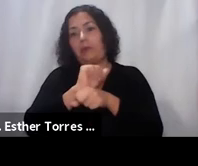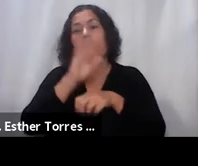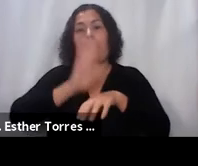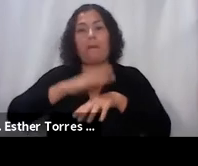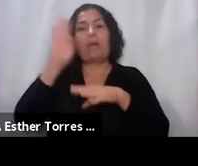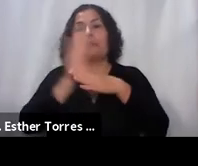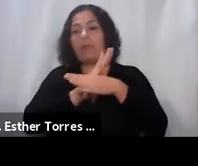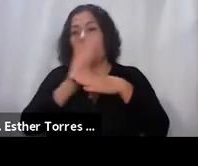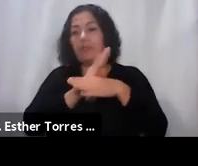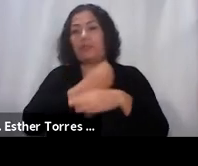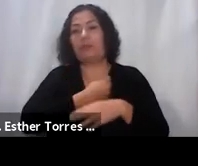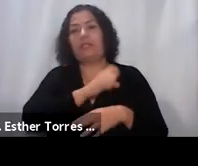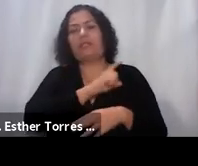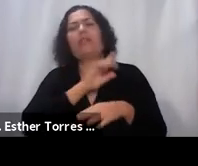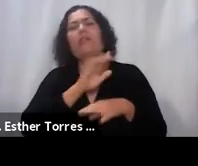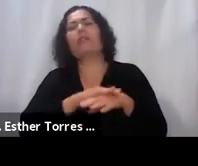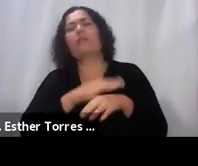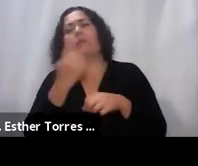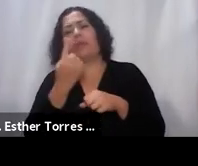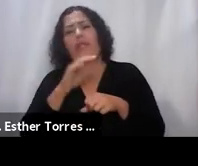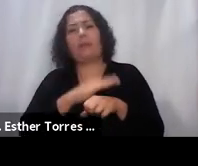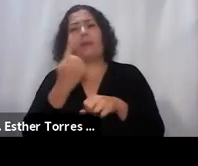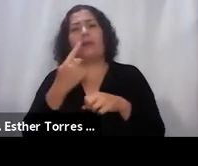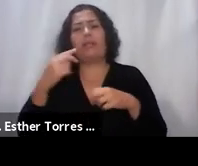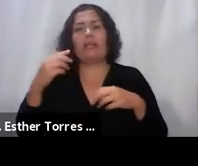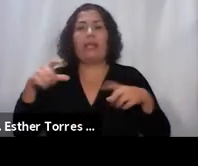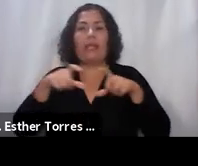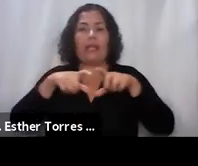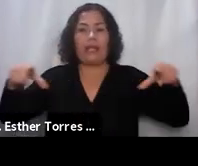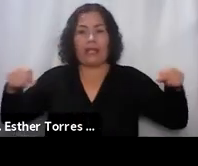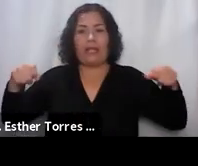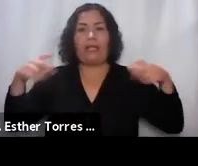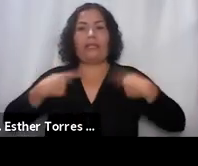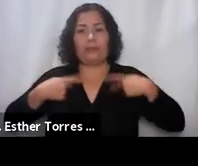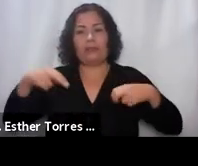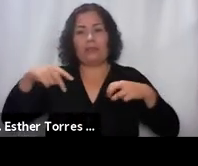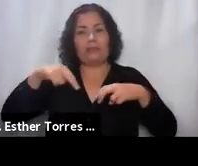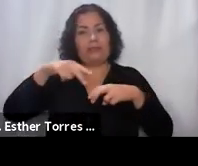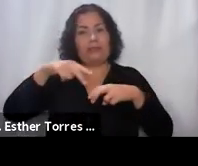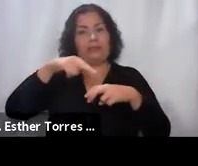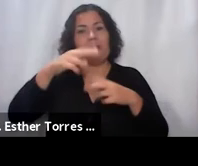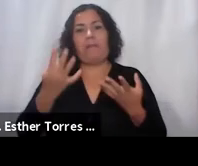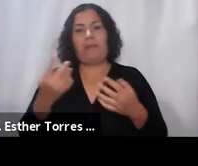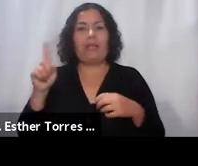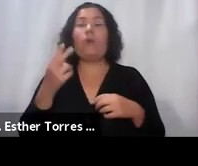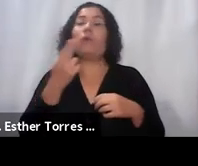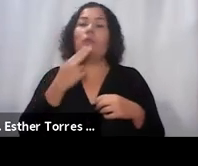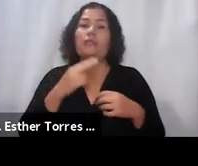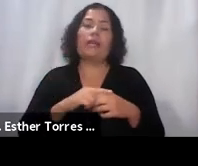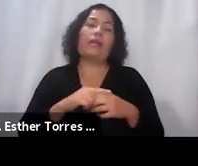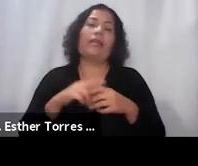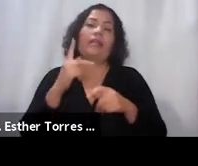qué? Porque el peatón es el usuario del transporte público y tiene menos impacto en el